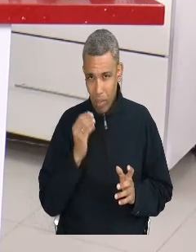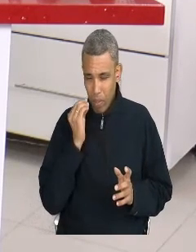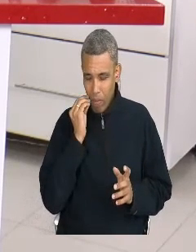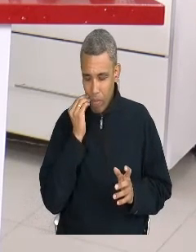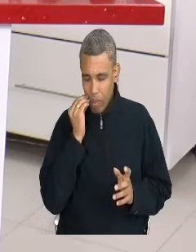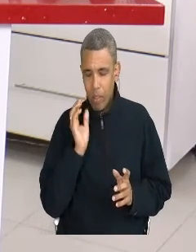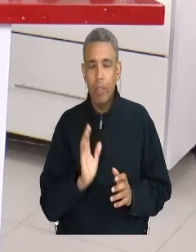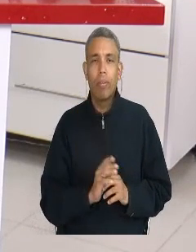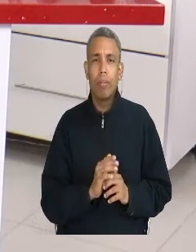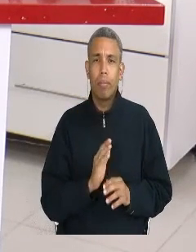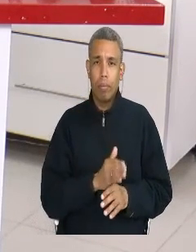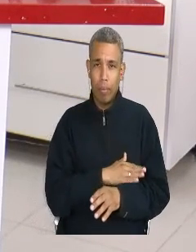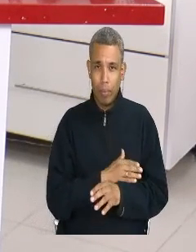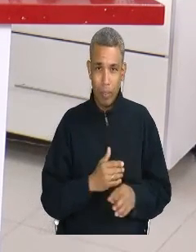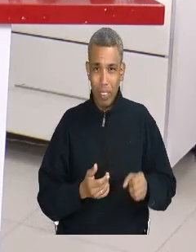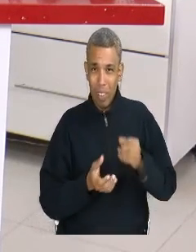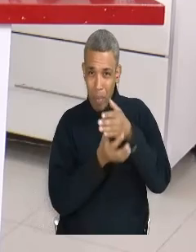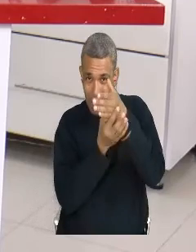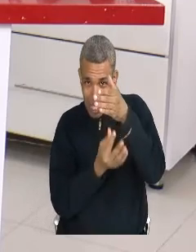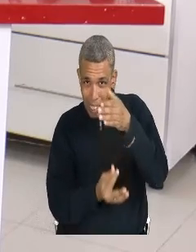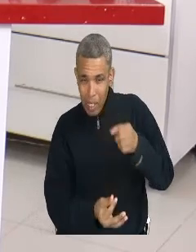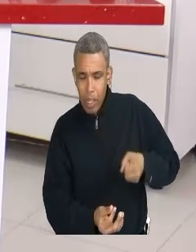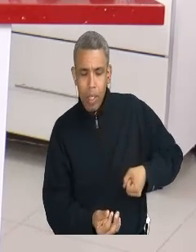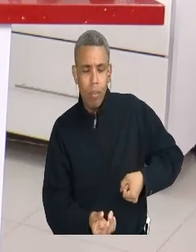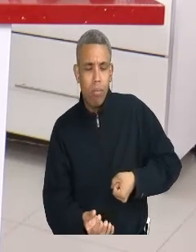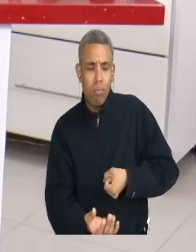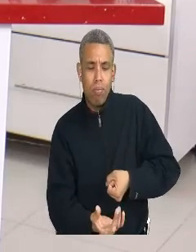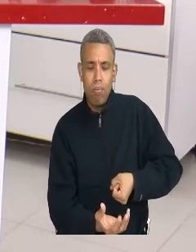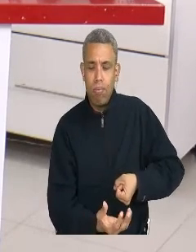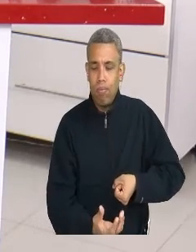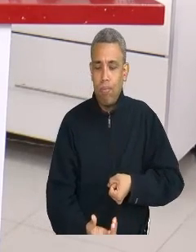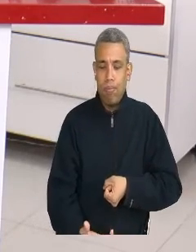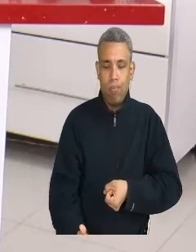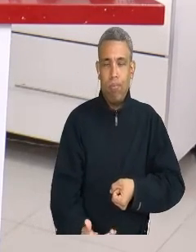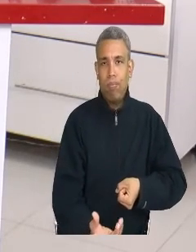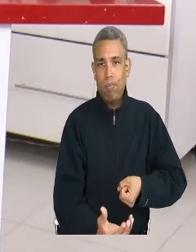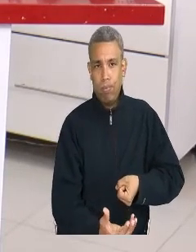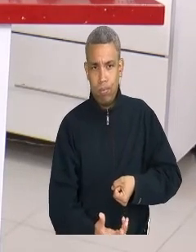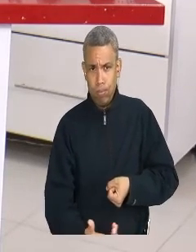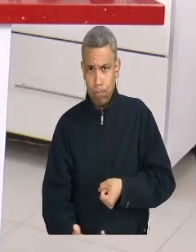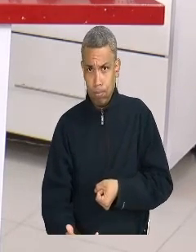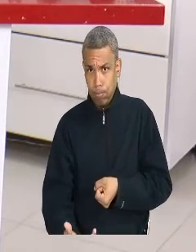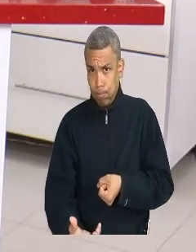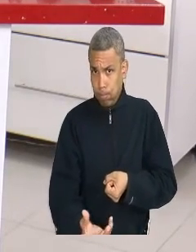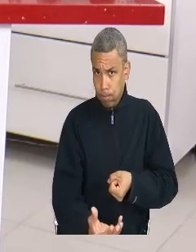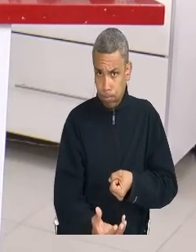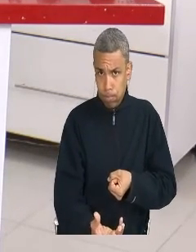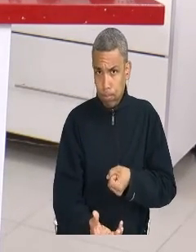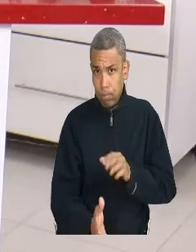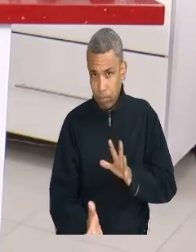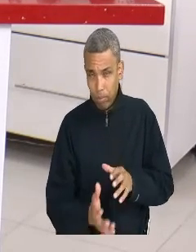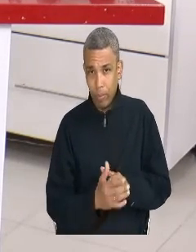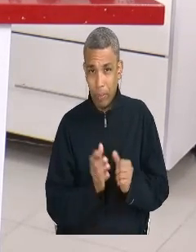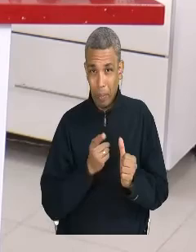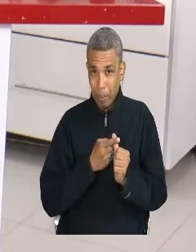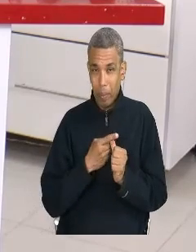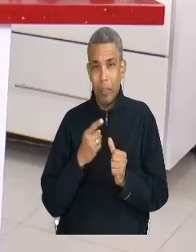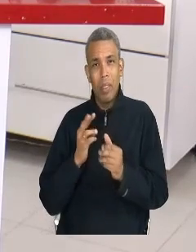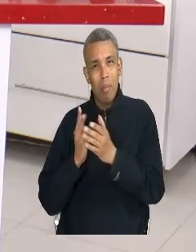sartén. A ver, ¿cuál sería el paso a paso? Primero sería mezclar los ingredientes de los vegetales: